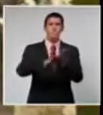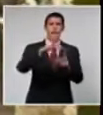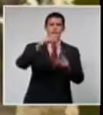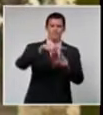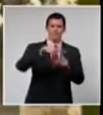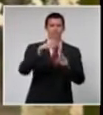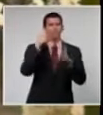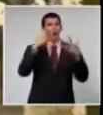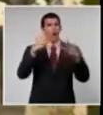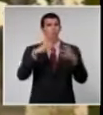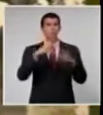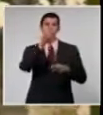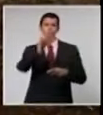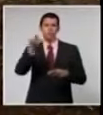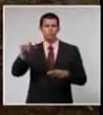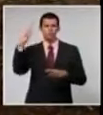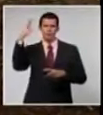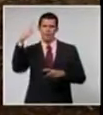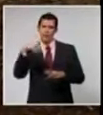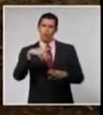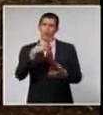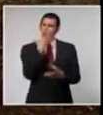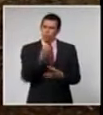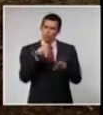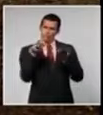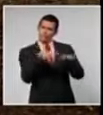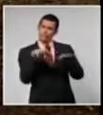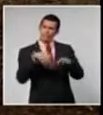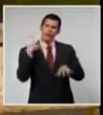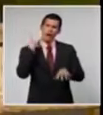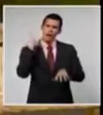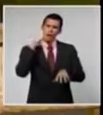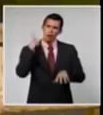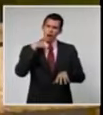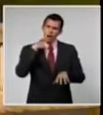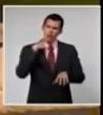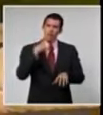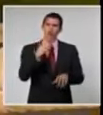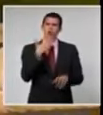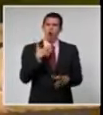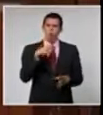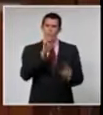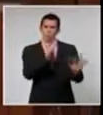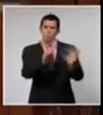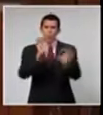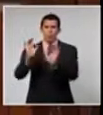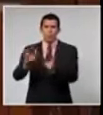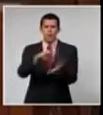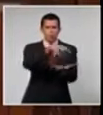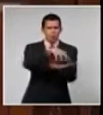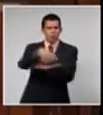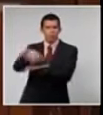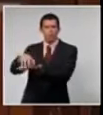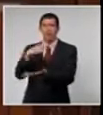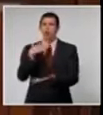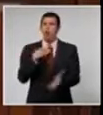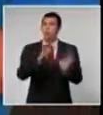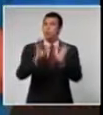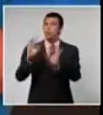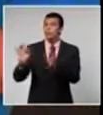Zapata constituyen prioridades para el plan del enfrentamiento al cambio climático en Matanzas. El presidente del Instituto Nacional de